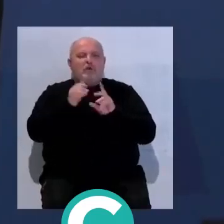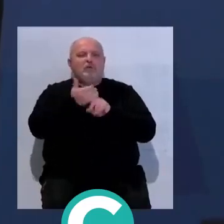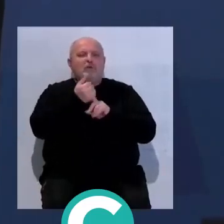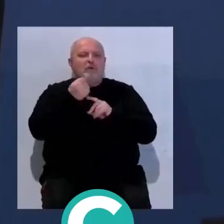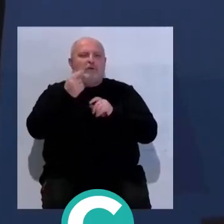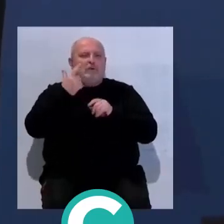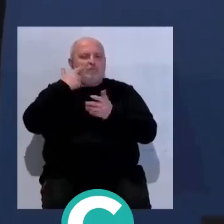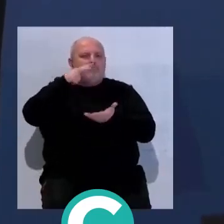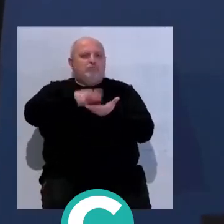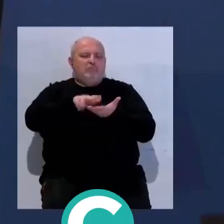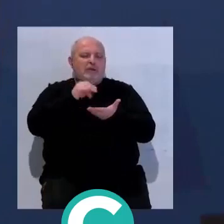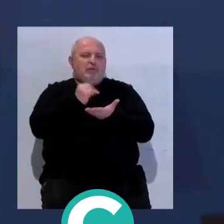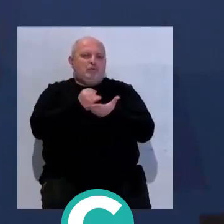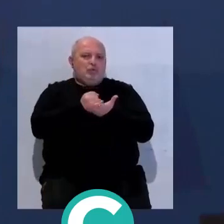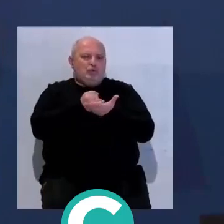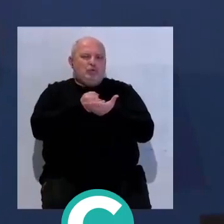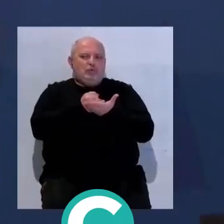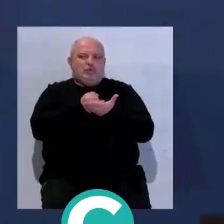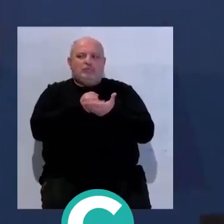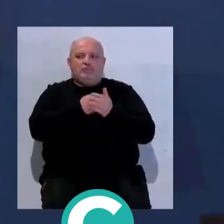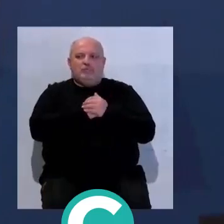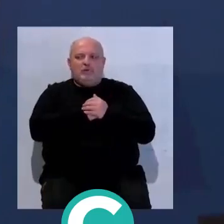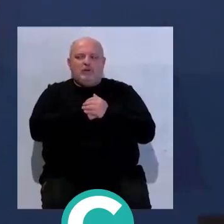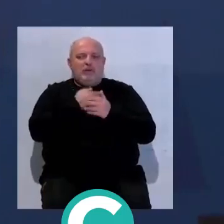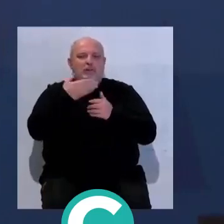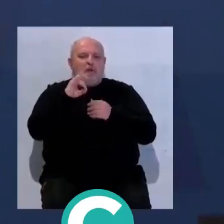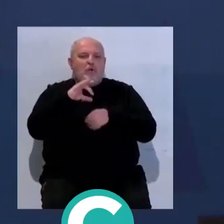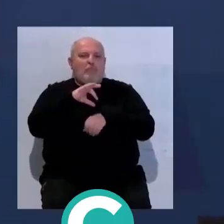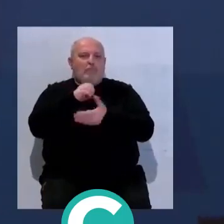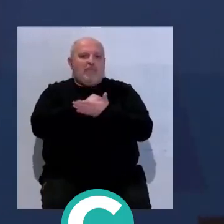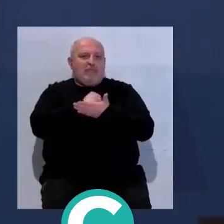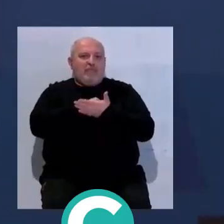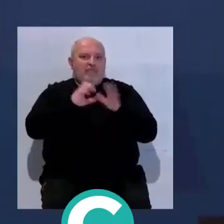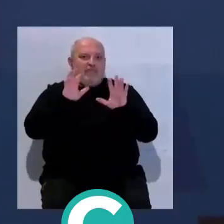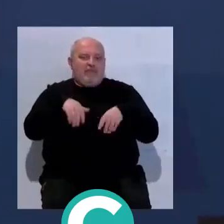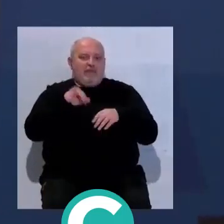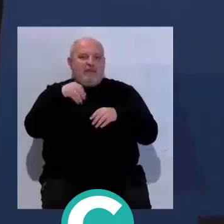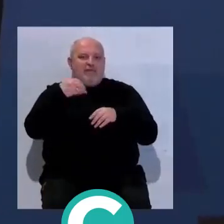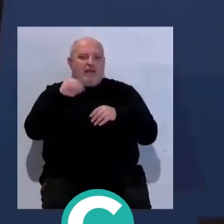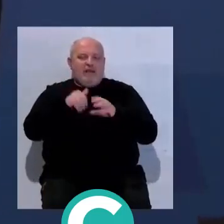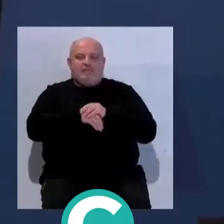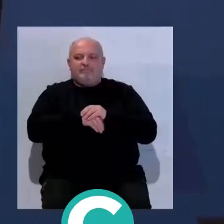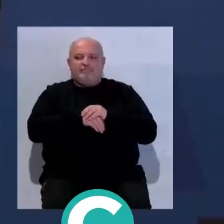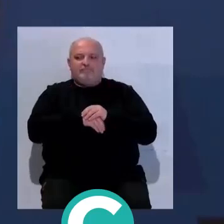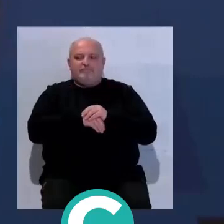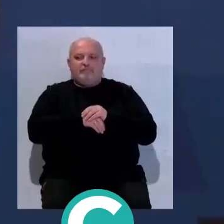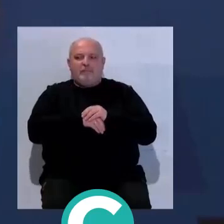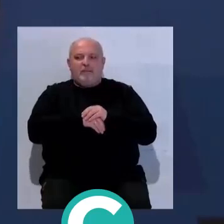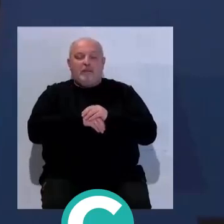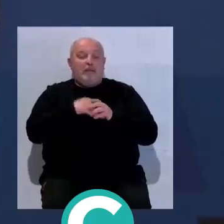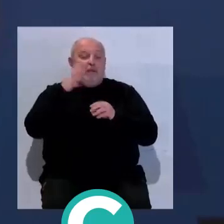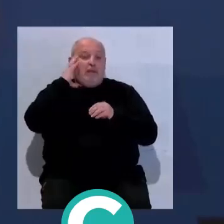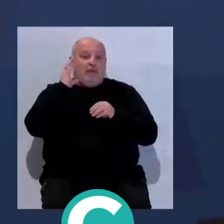la acreditación del Instituto de Biomedicina de Cádiz, de nuestro INIVICA. ¿No?